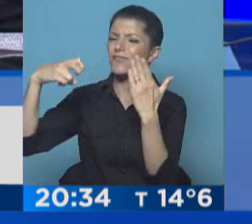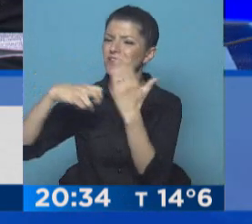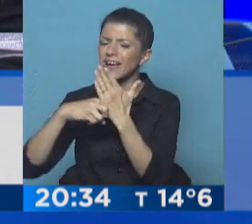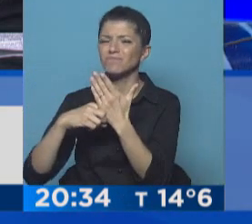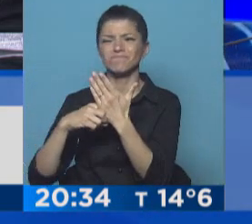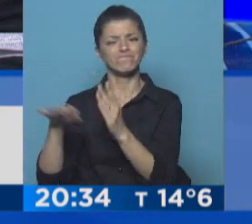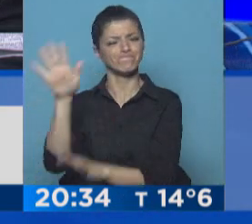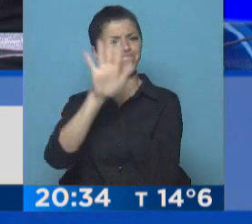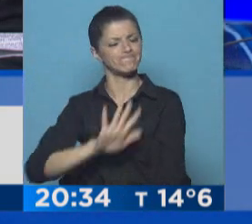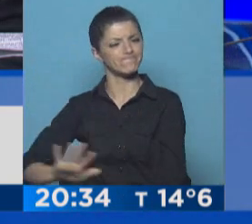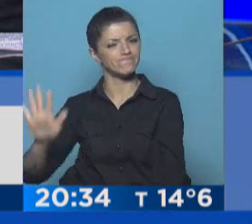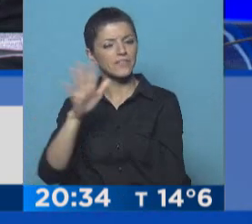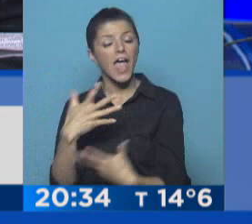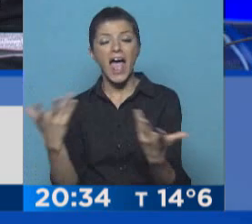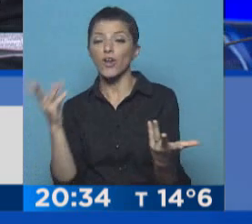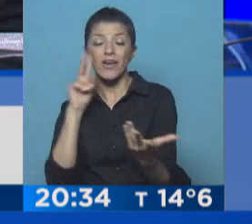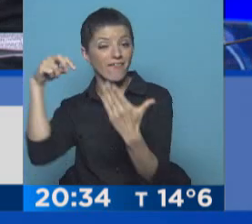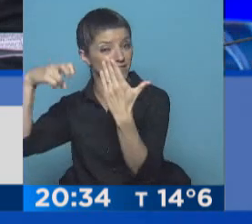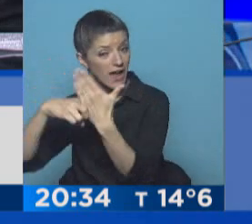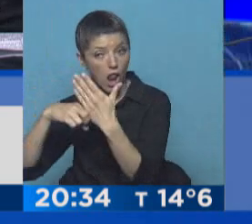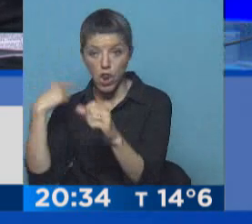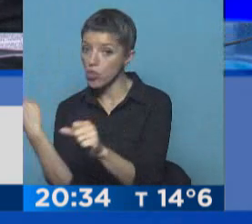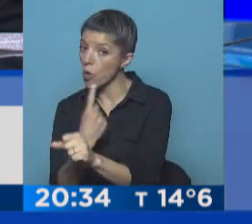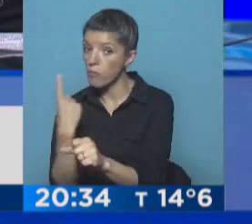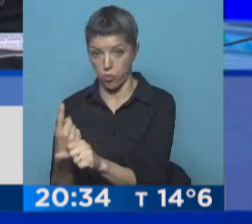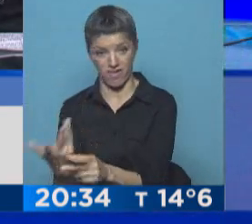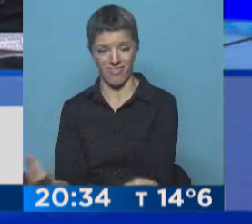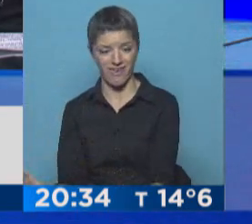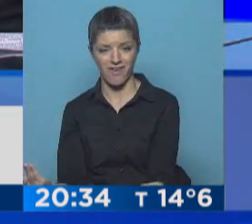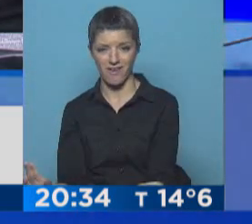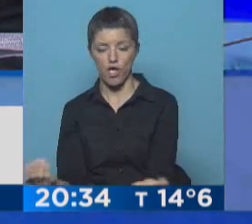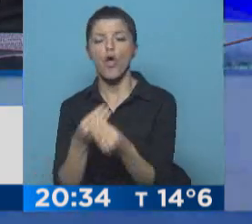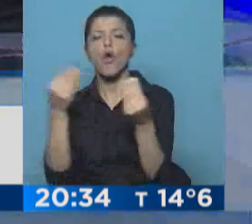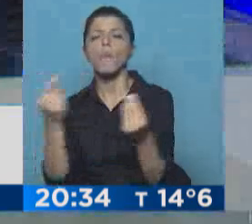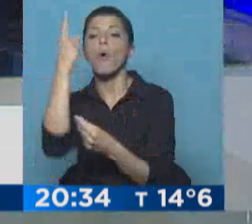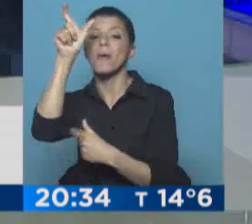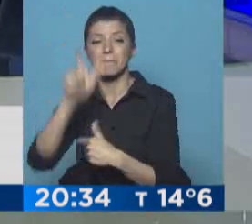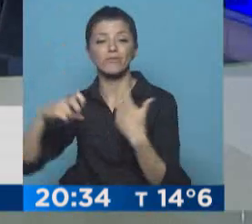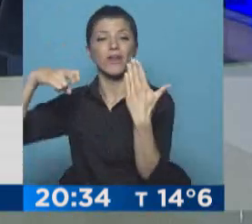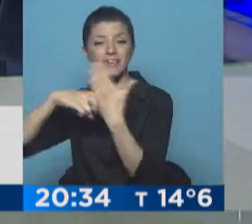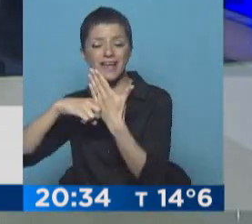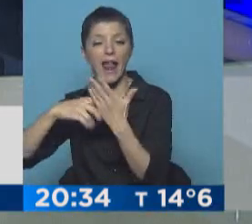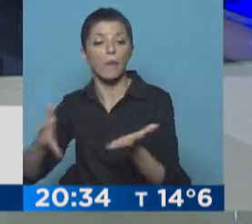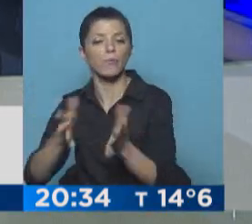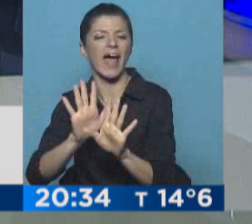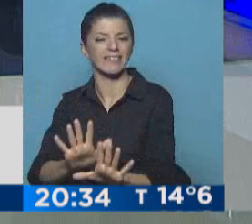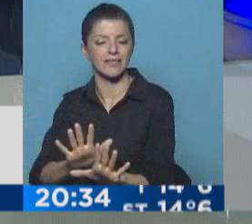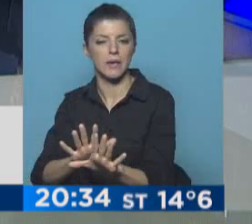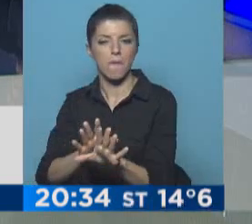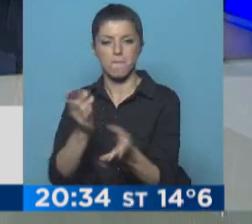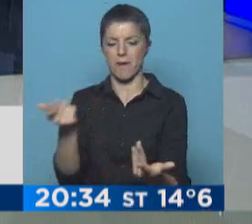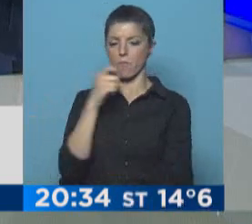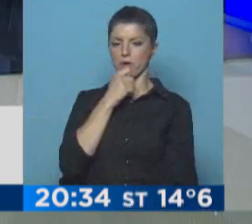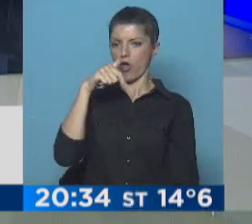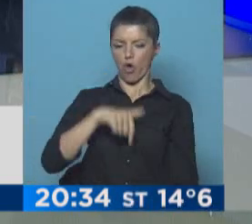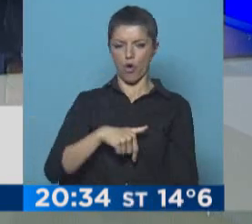transparente cosa que los fiscales no tendrían que haber hecho no tendrían que haber generado esta situación como para que uno Ahora